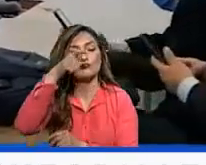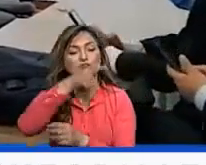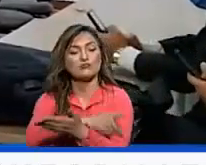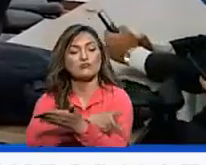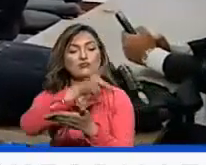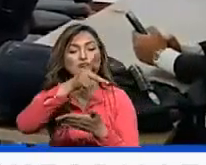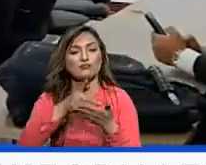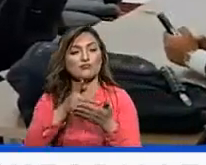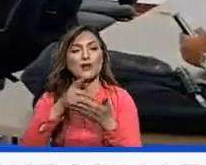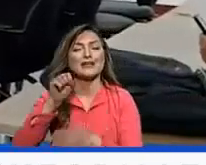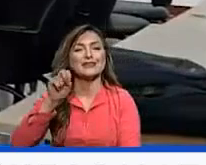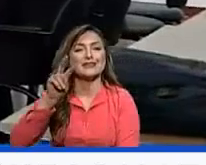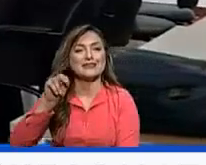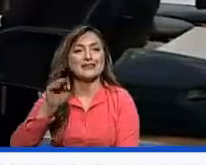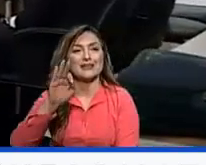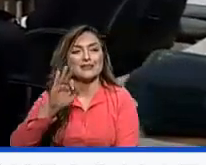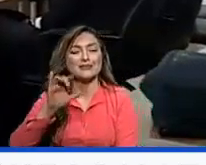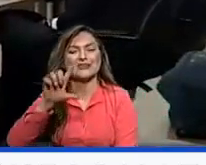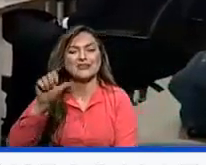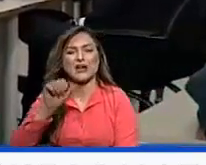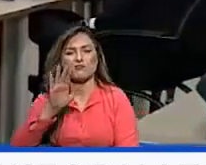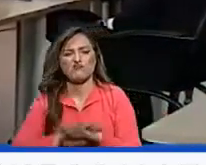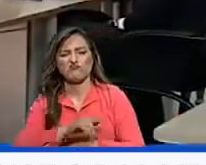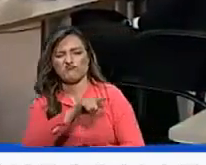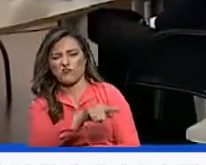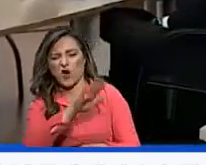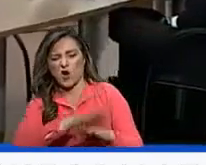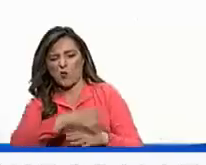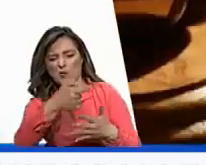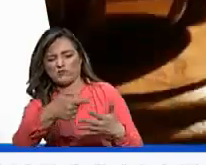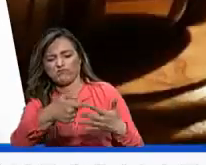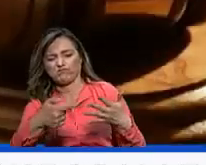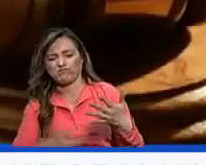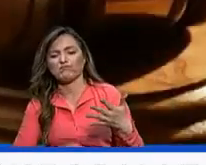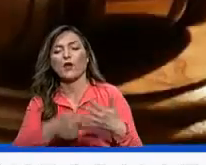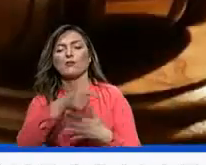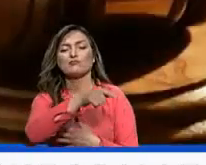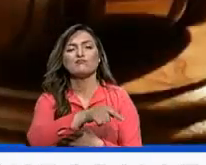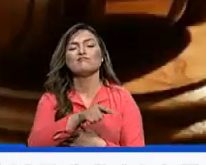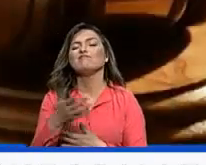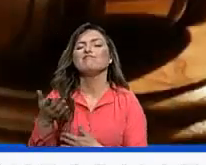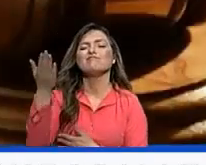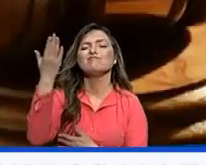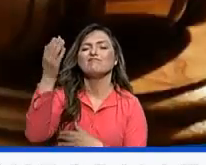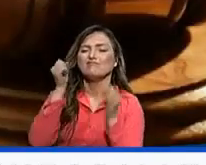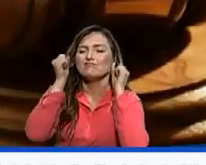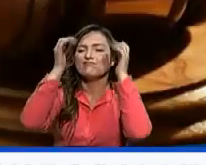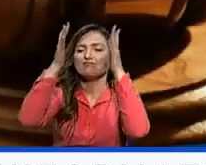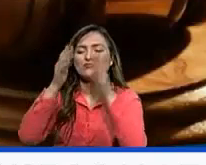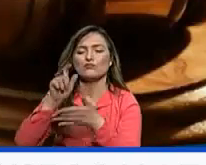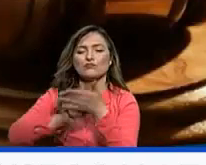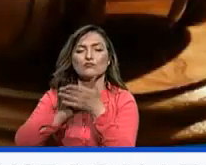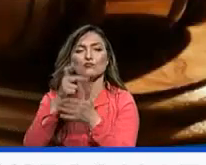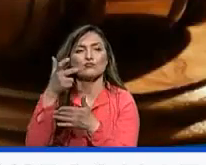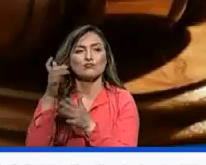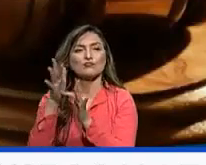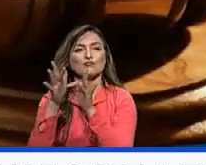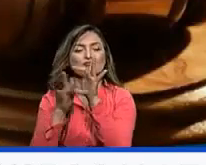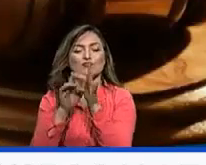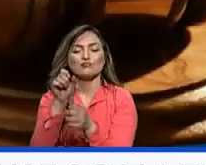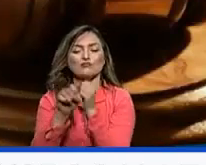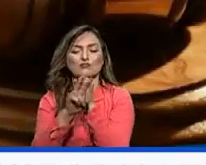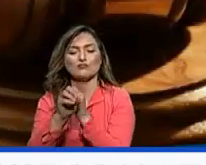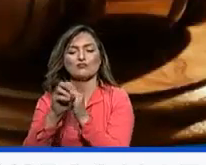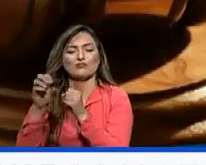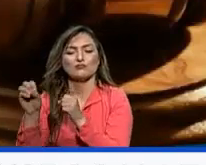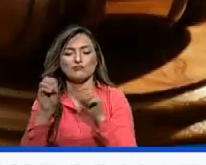Pichincha, Alberto Santillán, acusó a Yunda como autor mediato del delito. Dijo que por el contrato suscrito el 13 de abril de 2020 entre